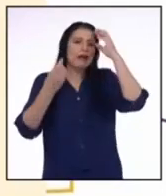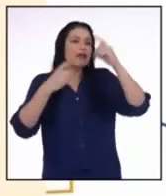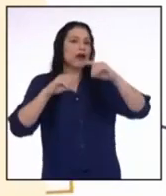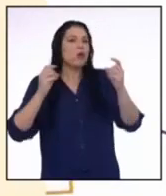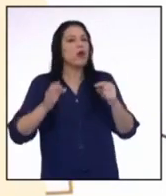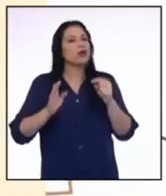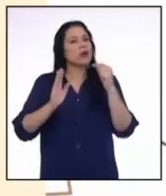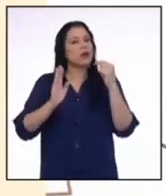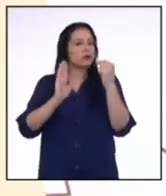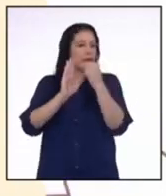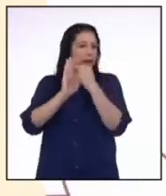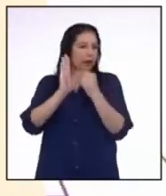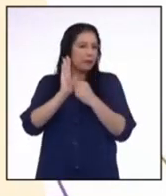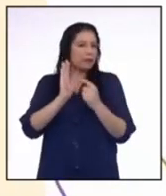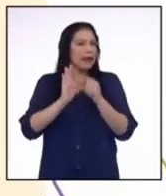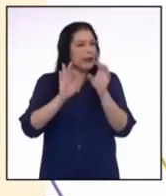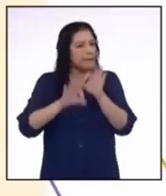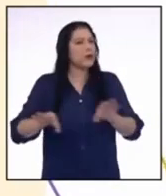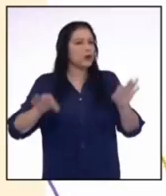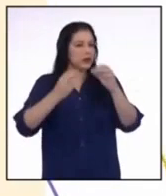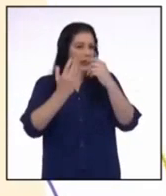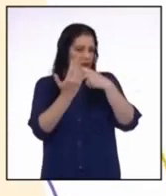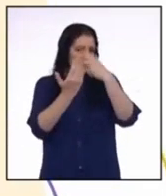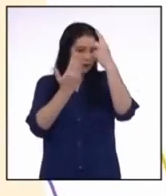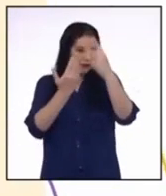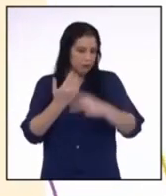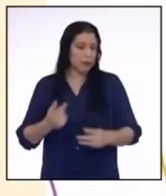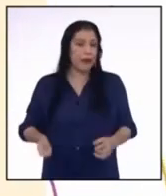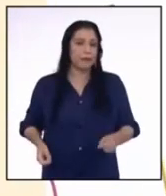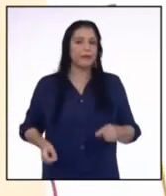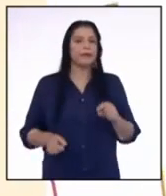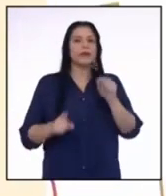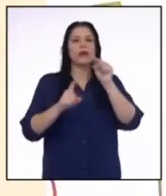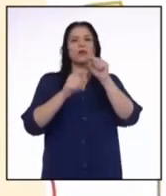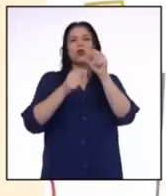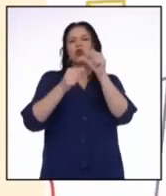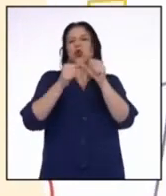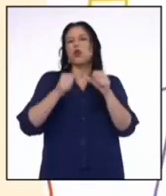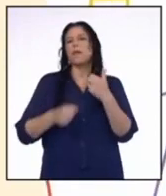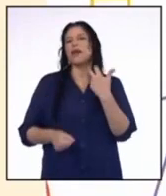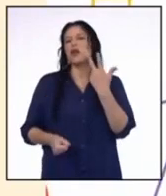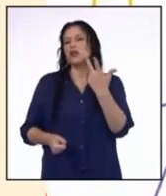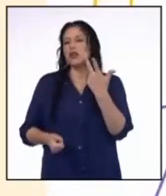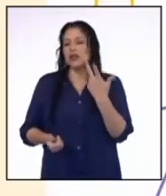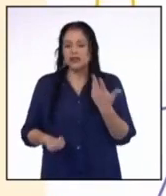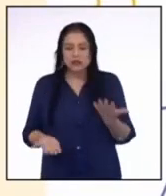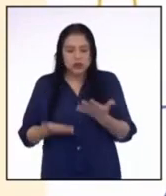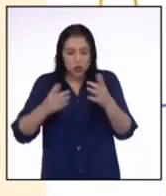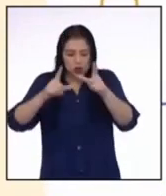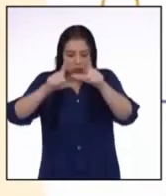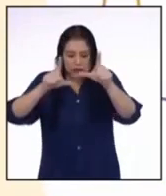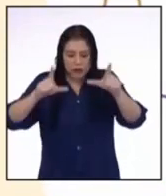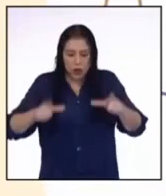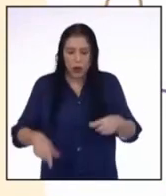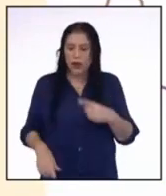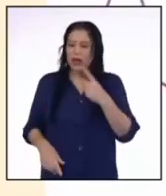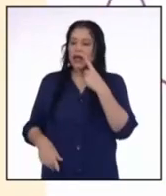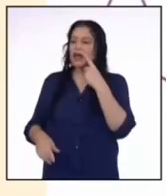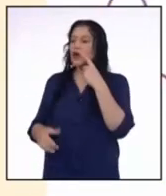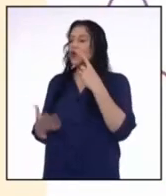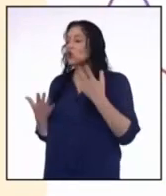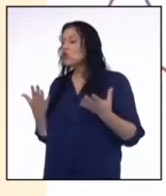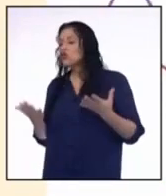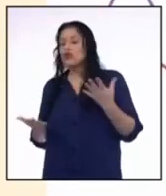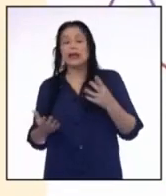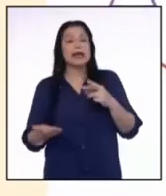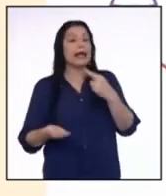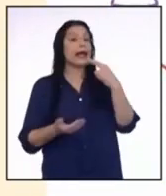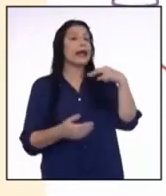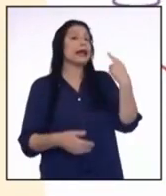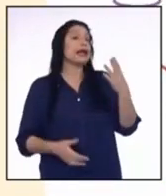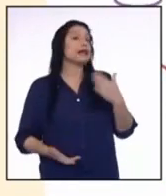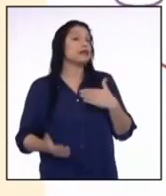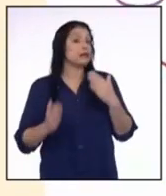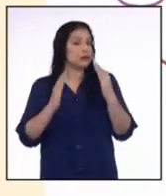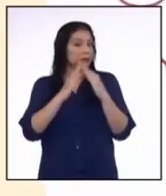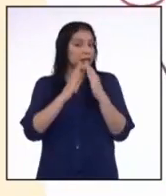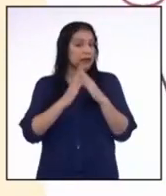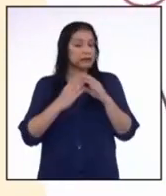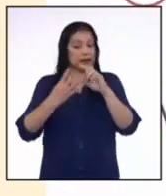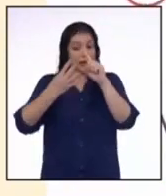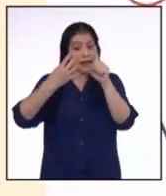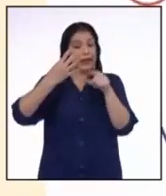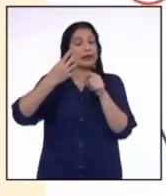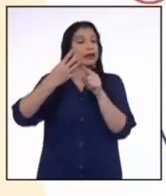puntos relevantes del plan. El punto 3, ubicación y reconocimiento del riesgo, y el